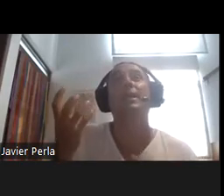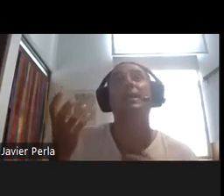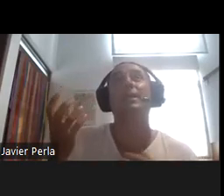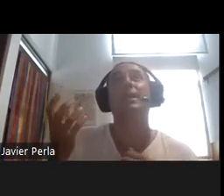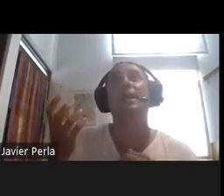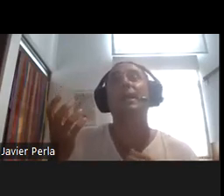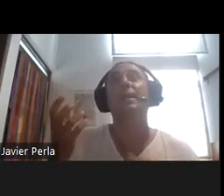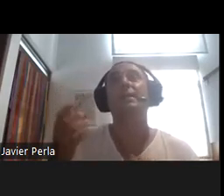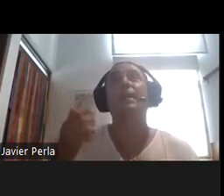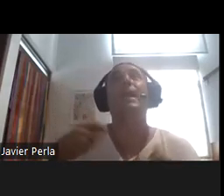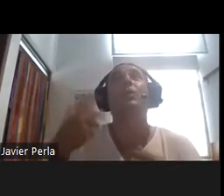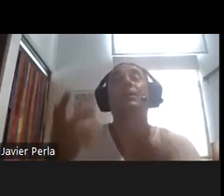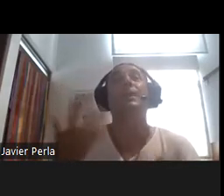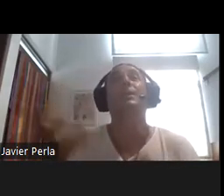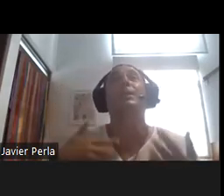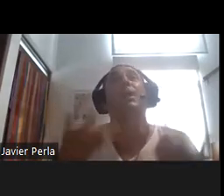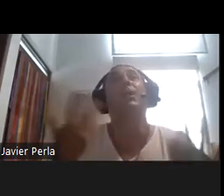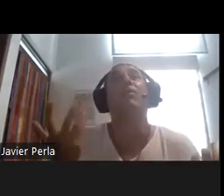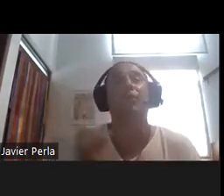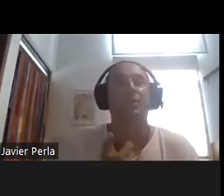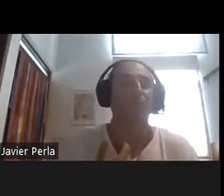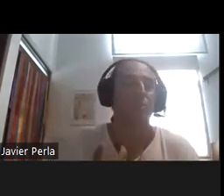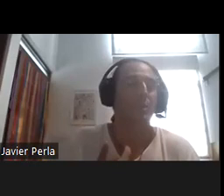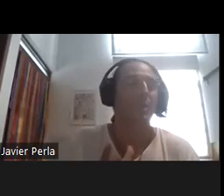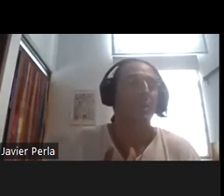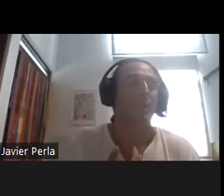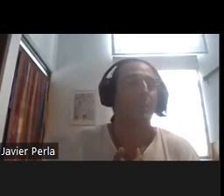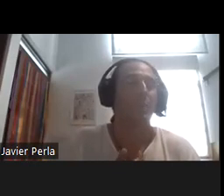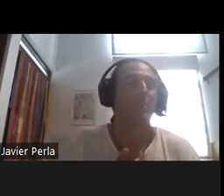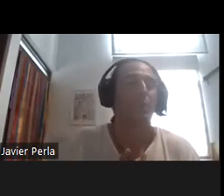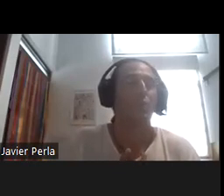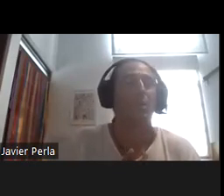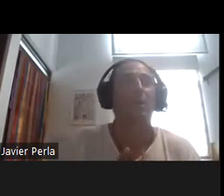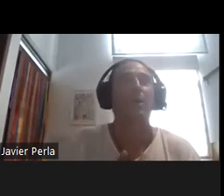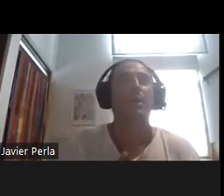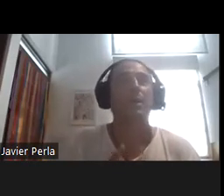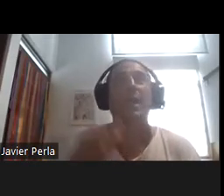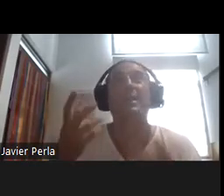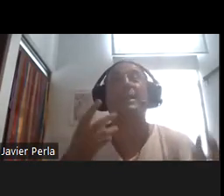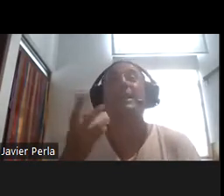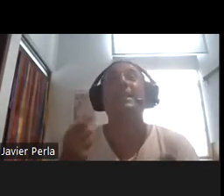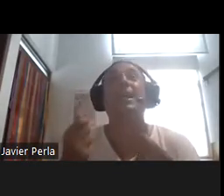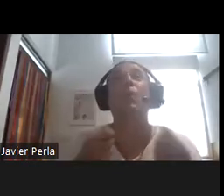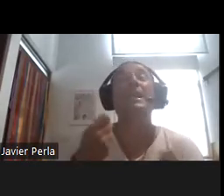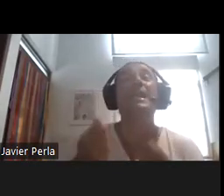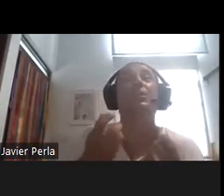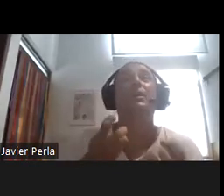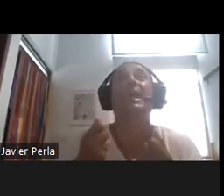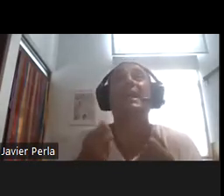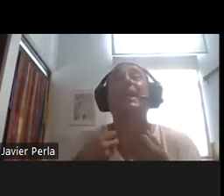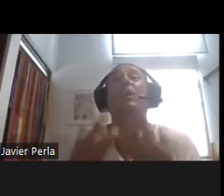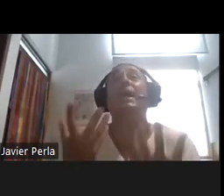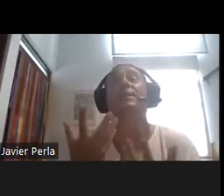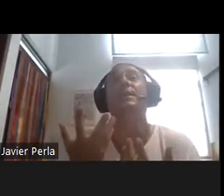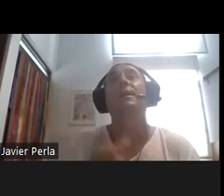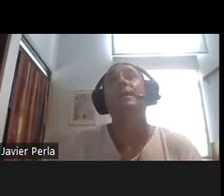biológica del miedo a salir de la zona de confort, que muchos hemos escuchado. Pero creo que hay que estar pendientes de cuál es la motivación,